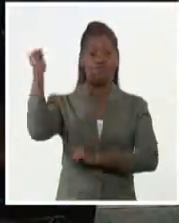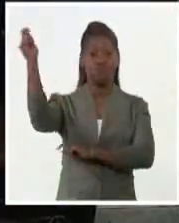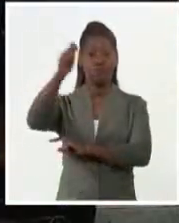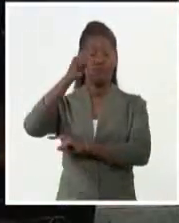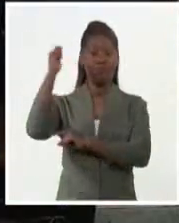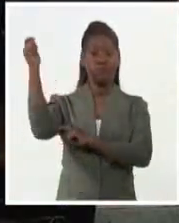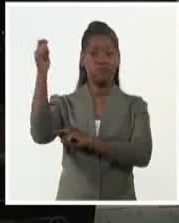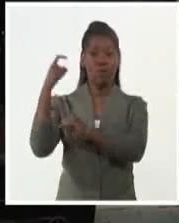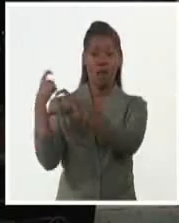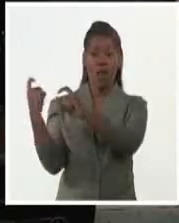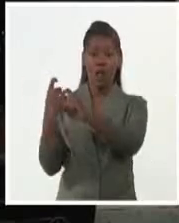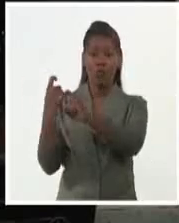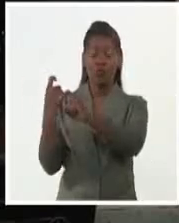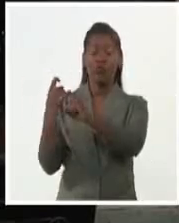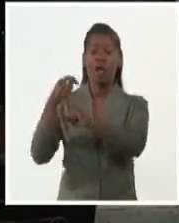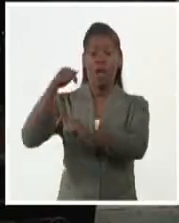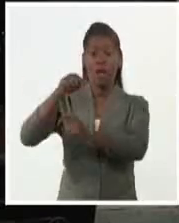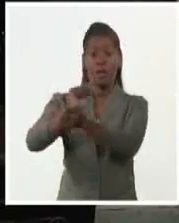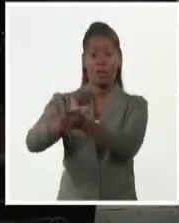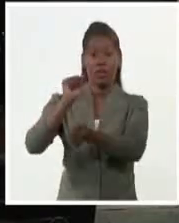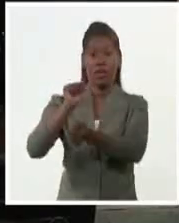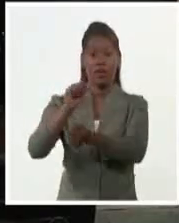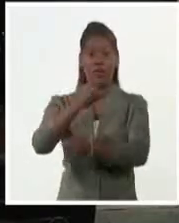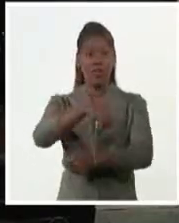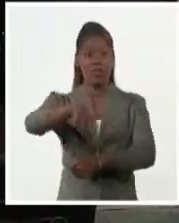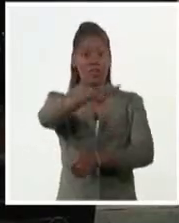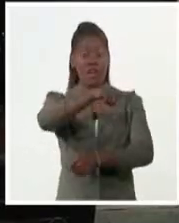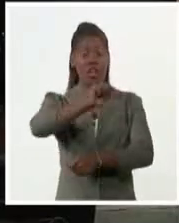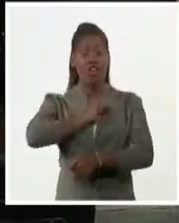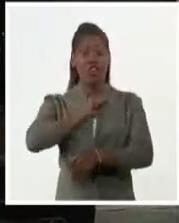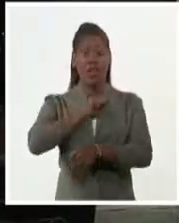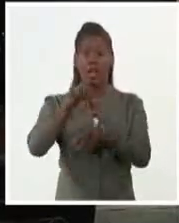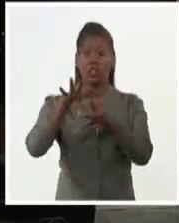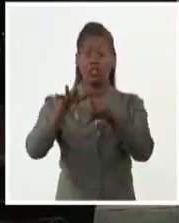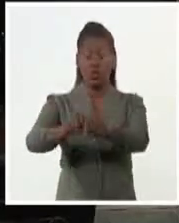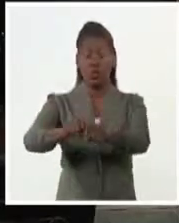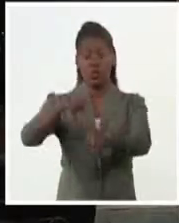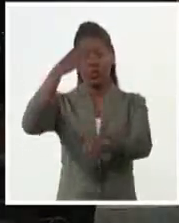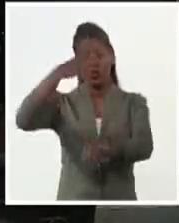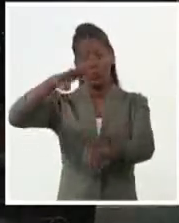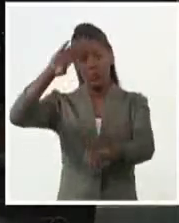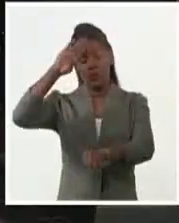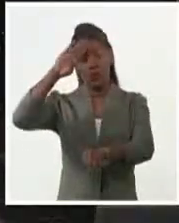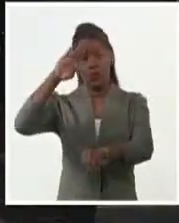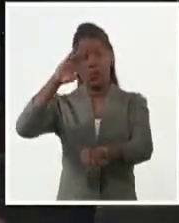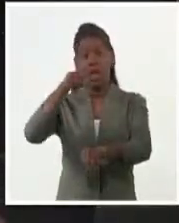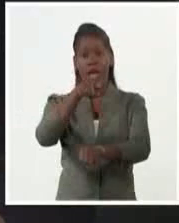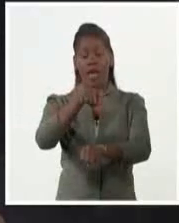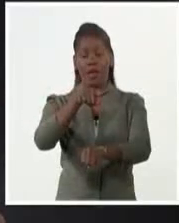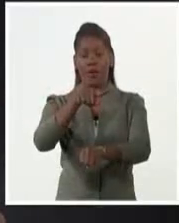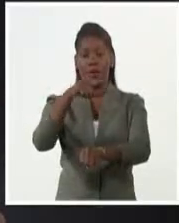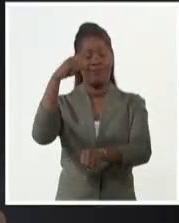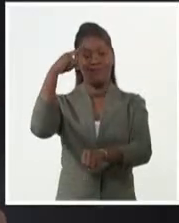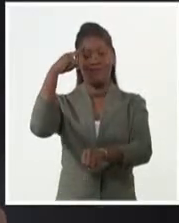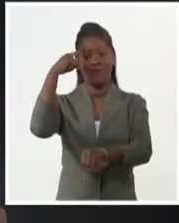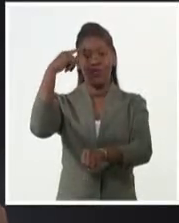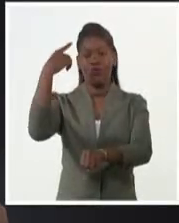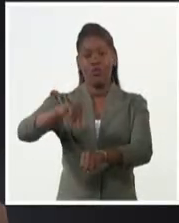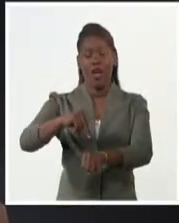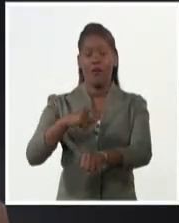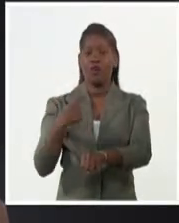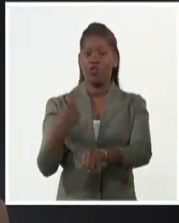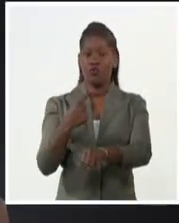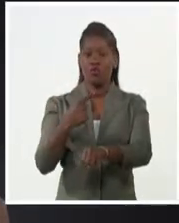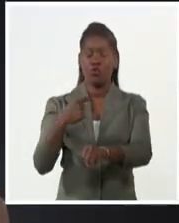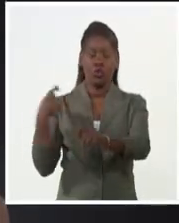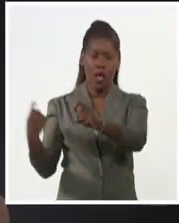Quien intente apropiarse de Cuba recogerá el polvo de su suelo anegado